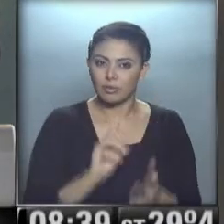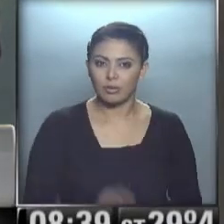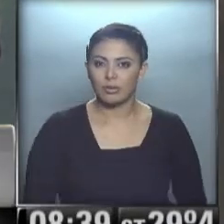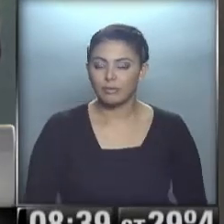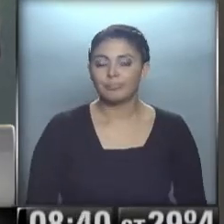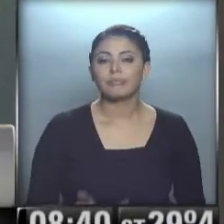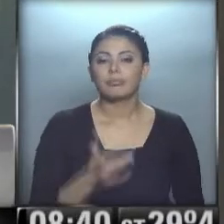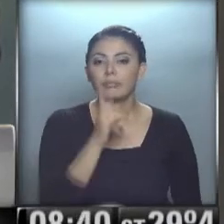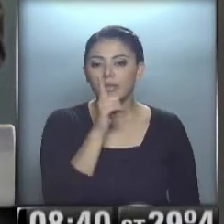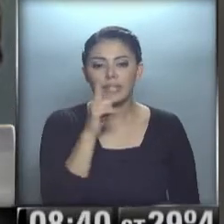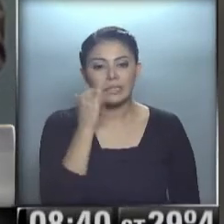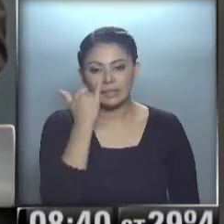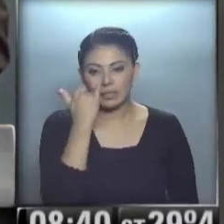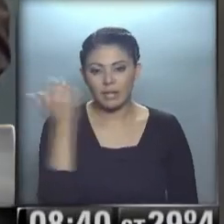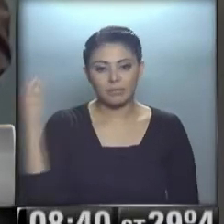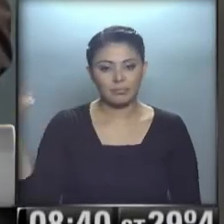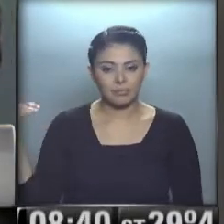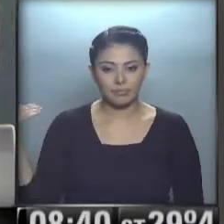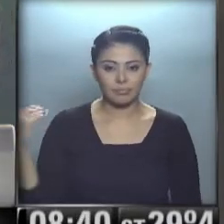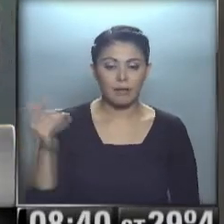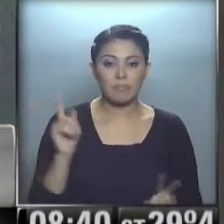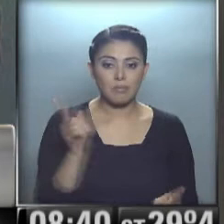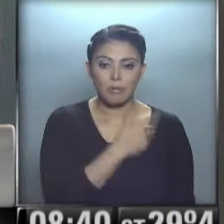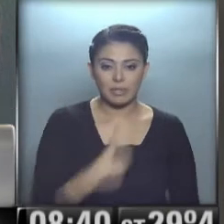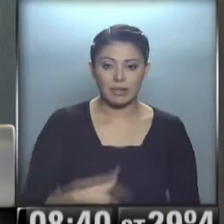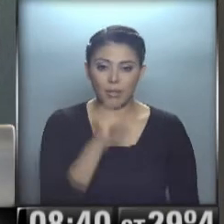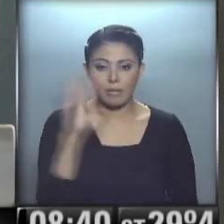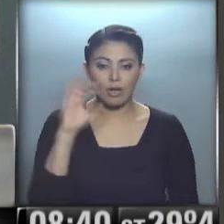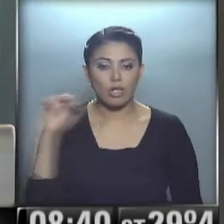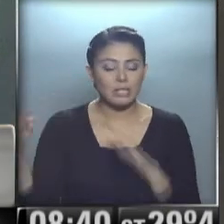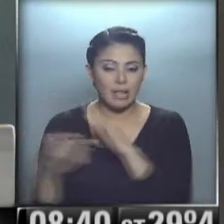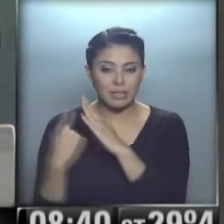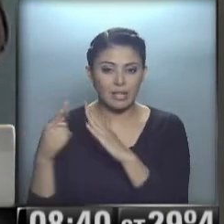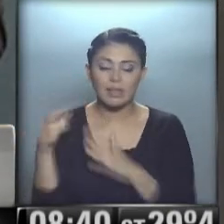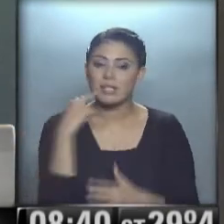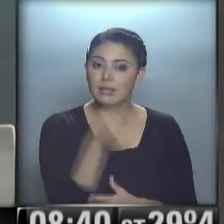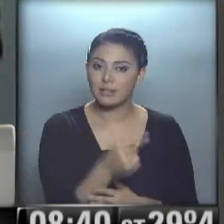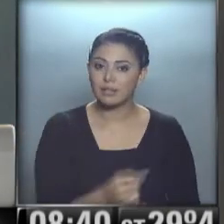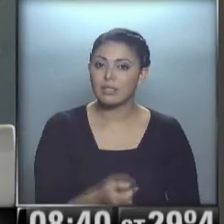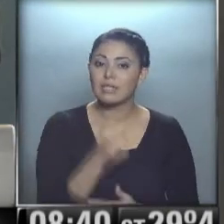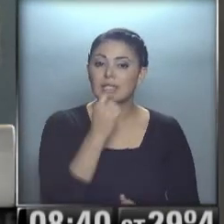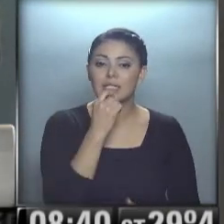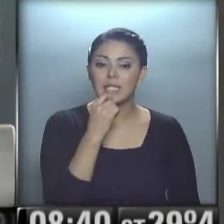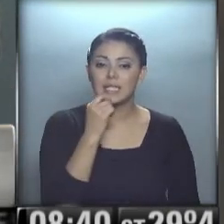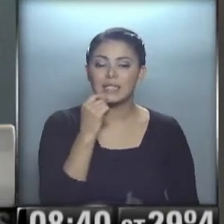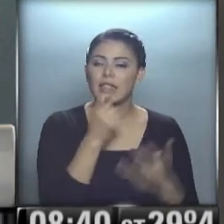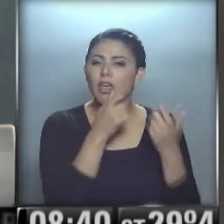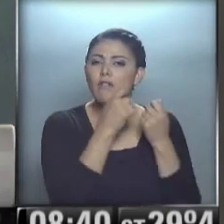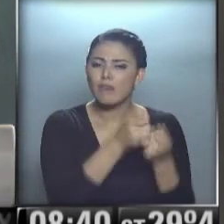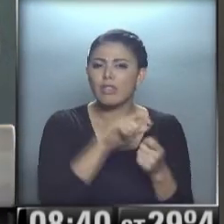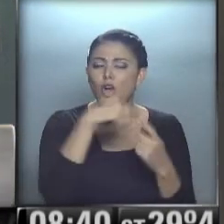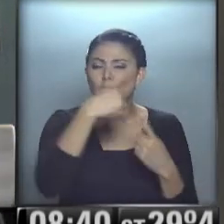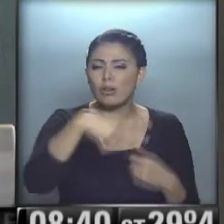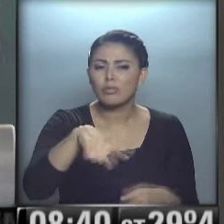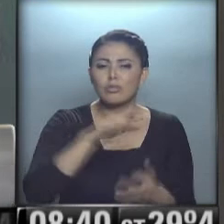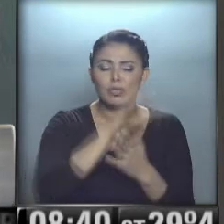que lo ha dicho el propio presidente del Banco Central, aquellos que todo el tiempo defienden teorías ortodoxas